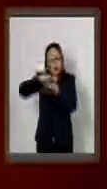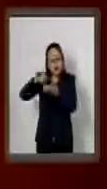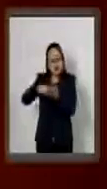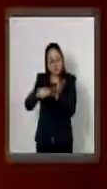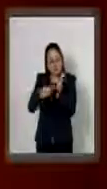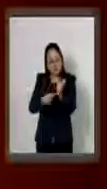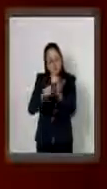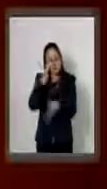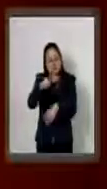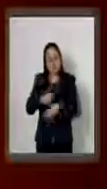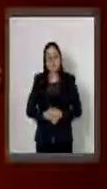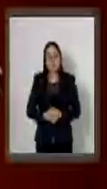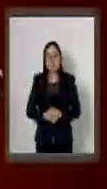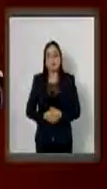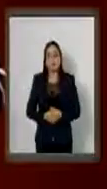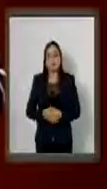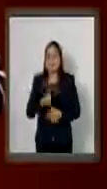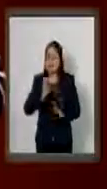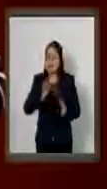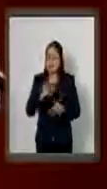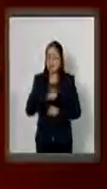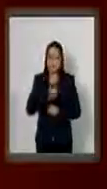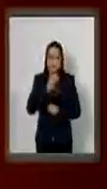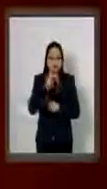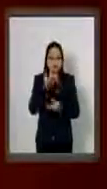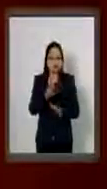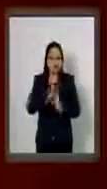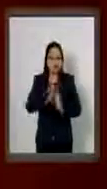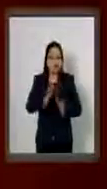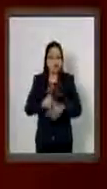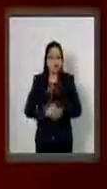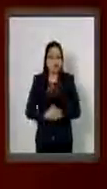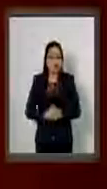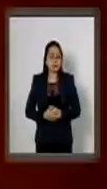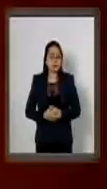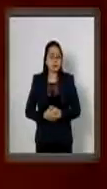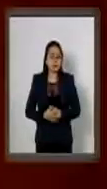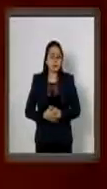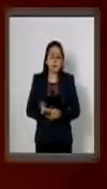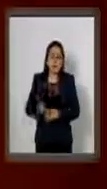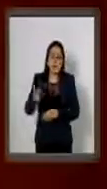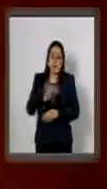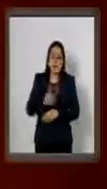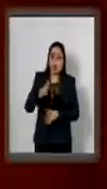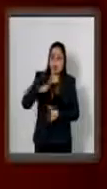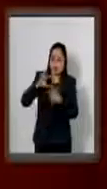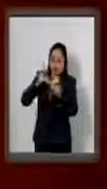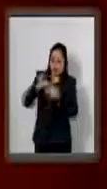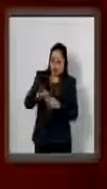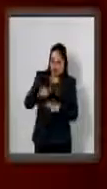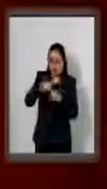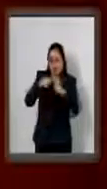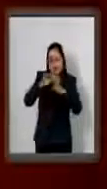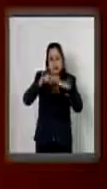artículos. Yo he manifestado mi preocupación de diversas formas.